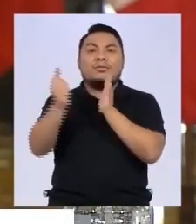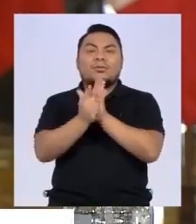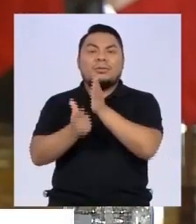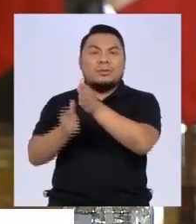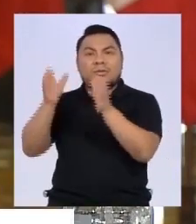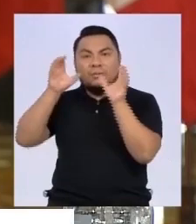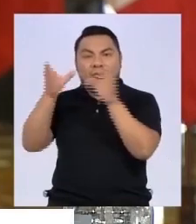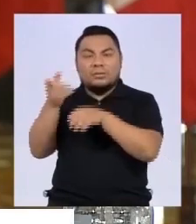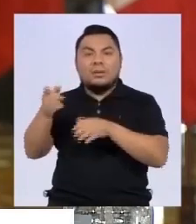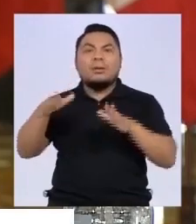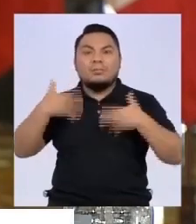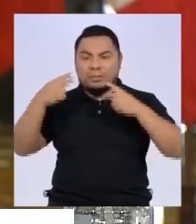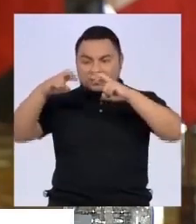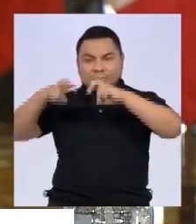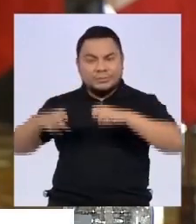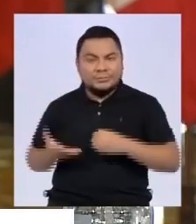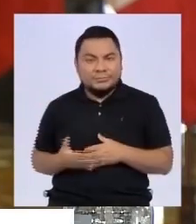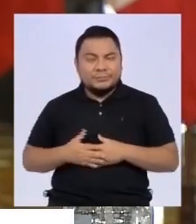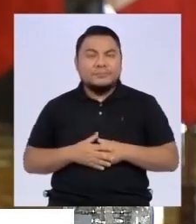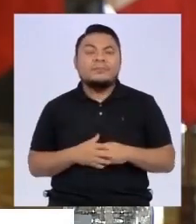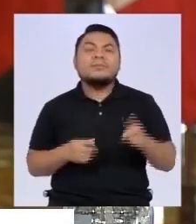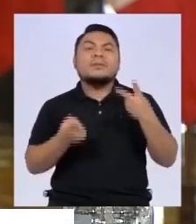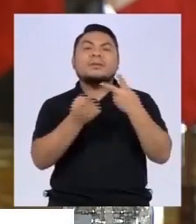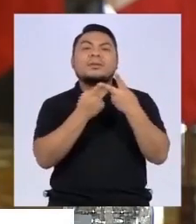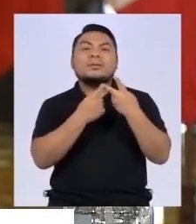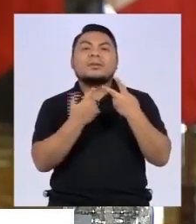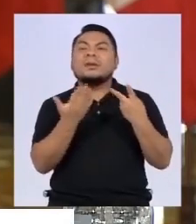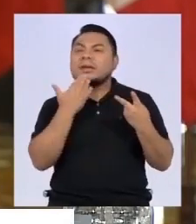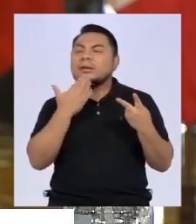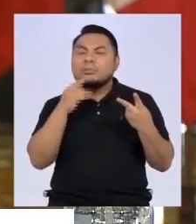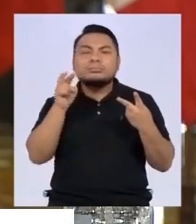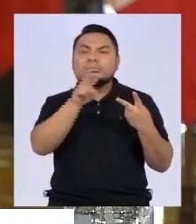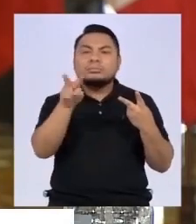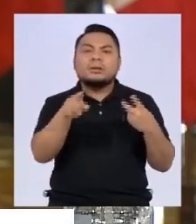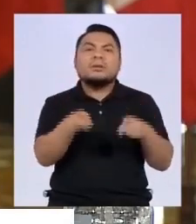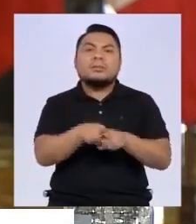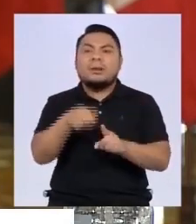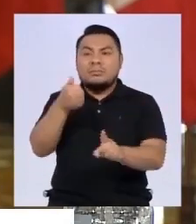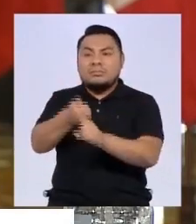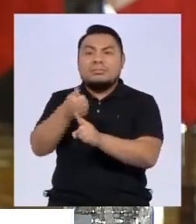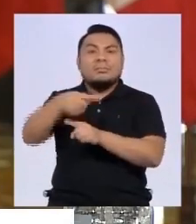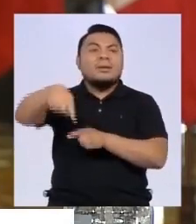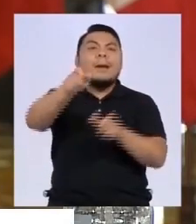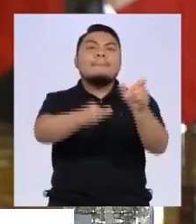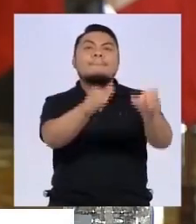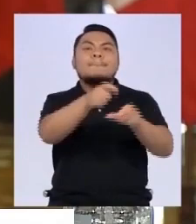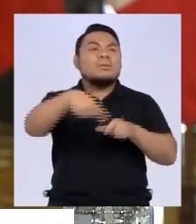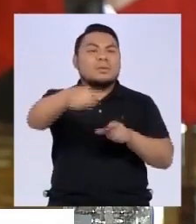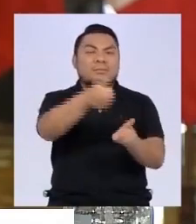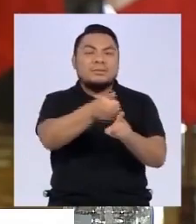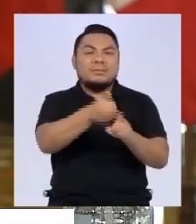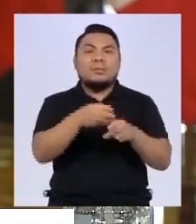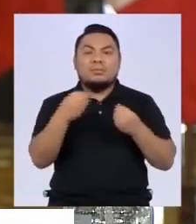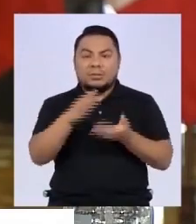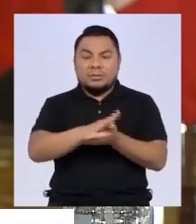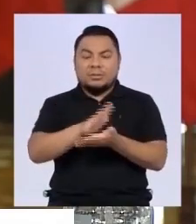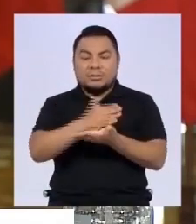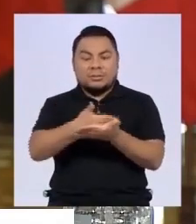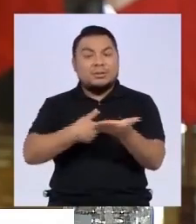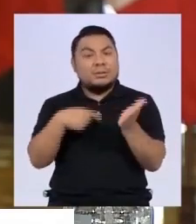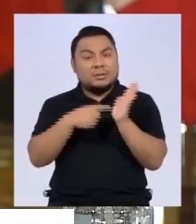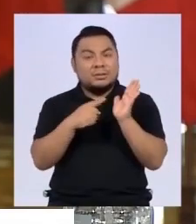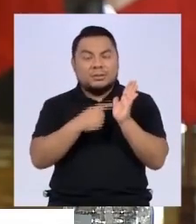la República, para que puedan verificar. Y dos, ¿quién hace la fiscalización? La propia ciudadanía, porque en el documento